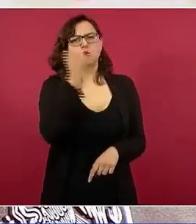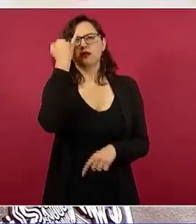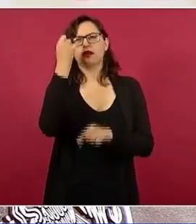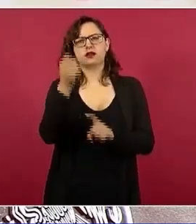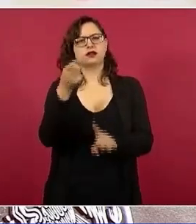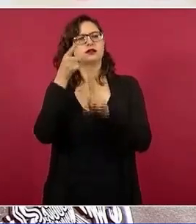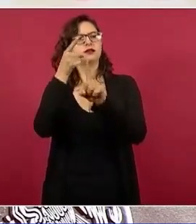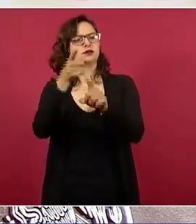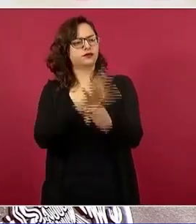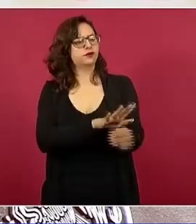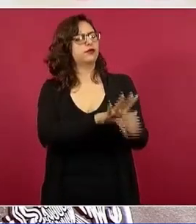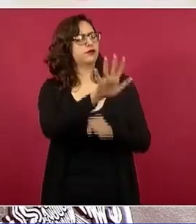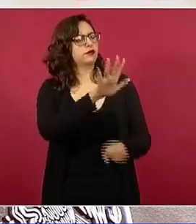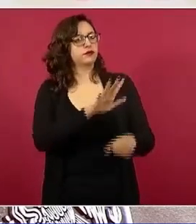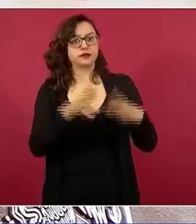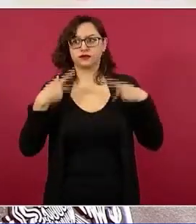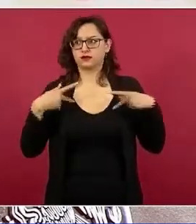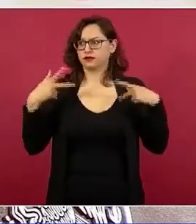¿Y le tienes amor al pueblo?